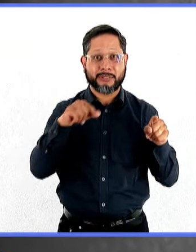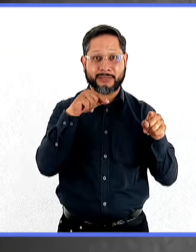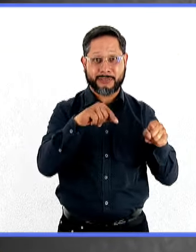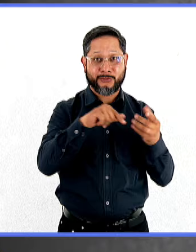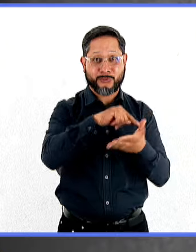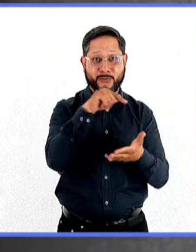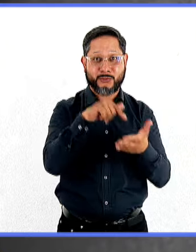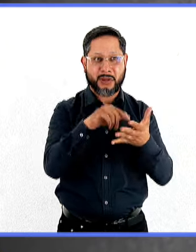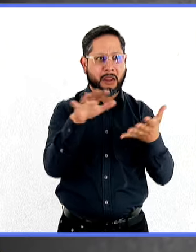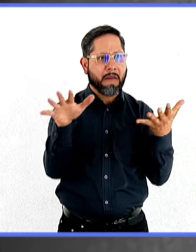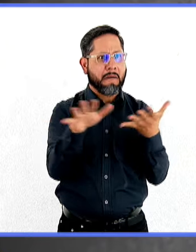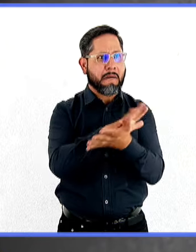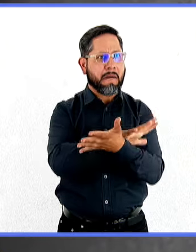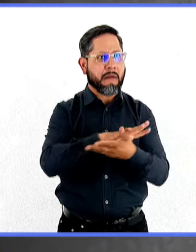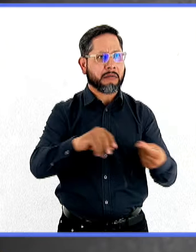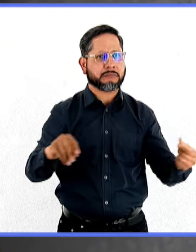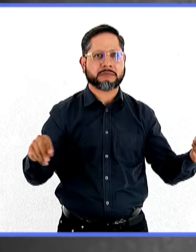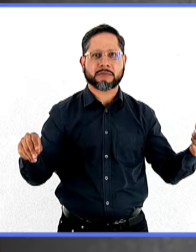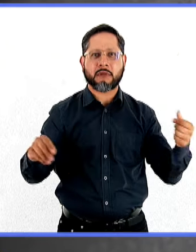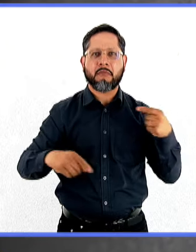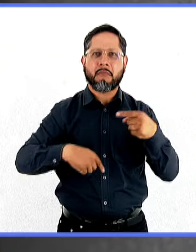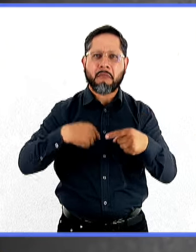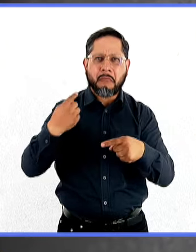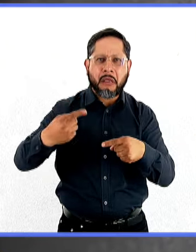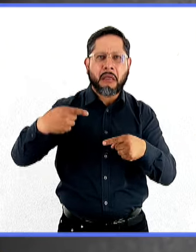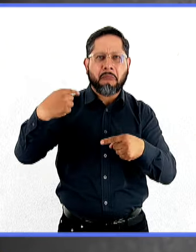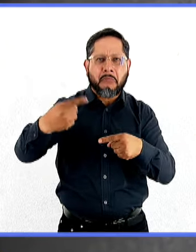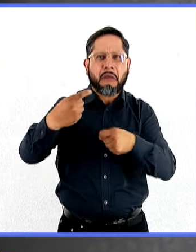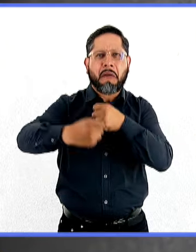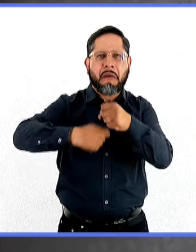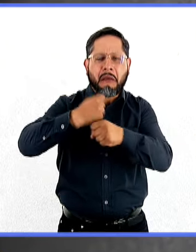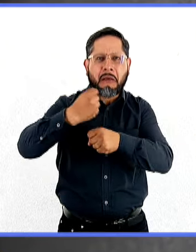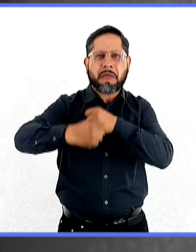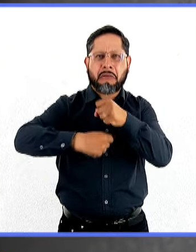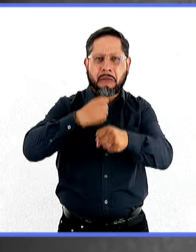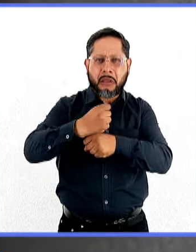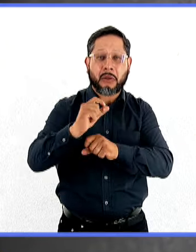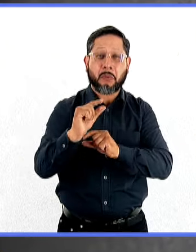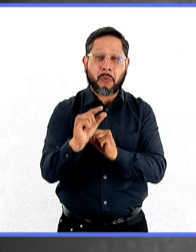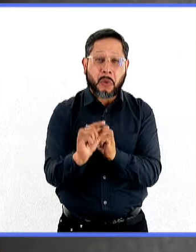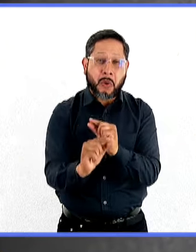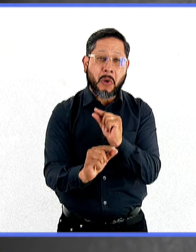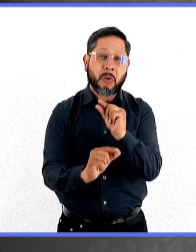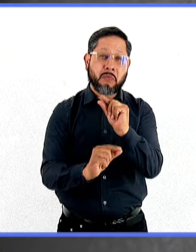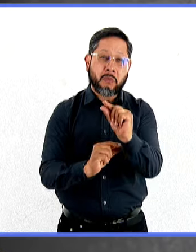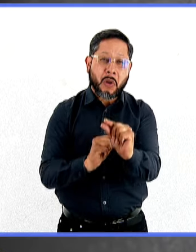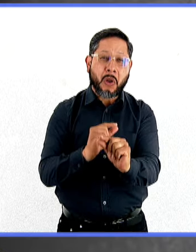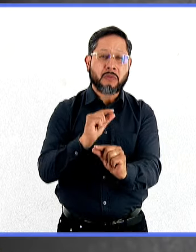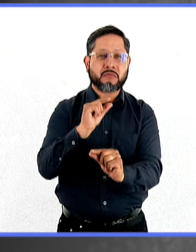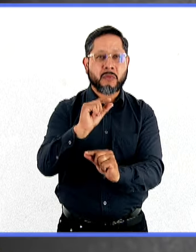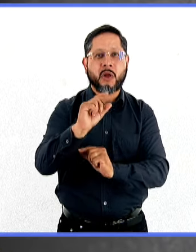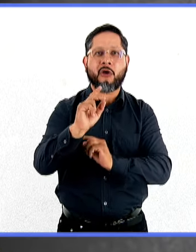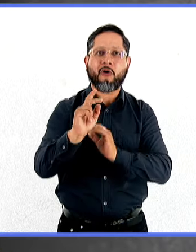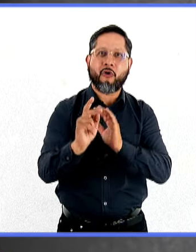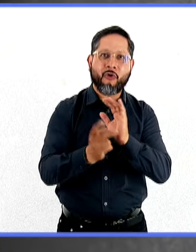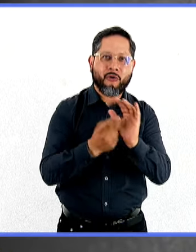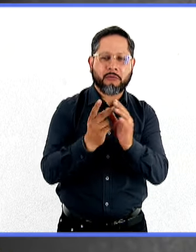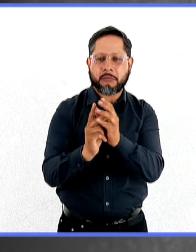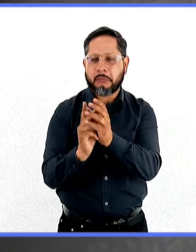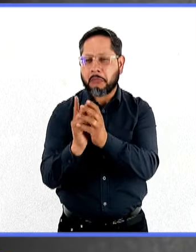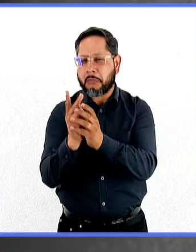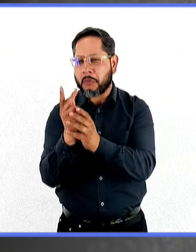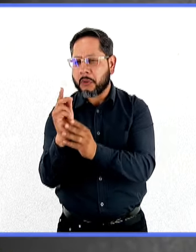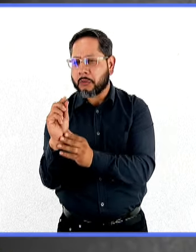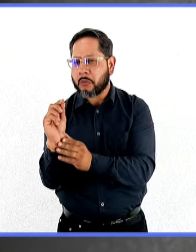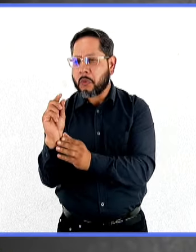lugar y tienen que pasar varios años un proceso sucesional para volver a encontrar las especies que se